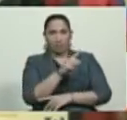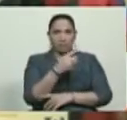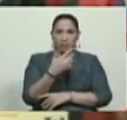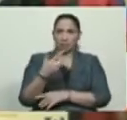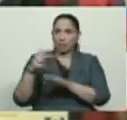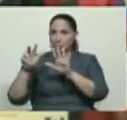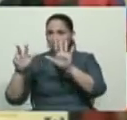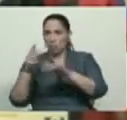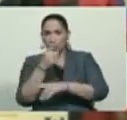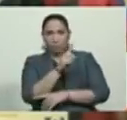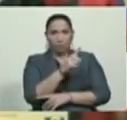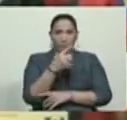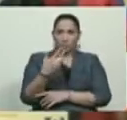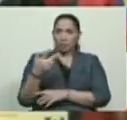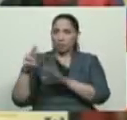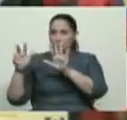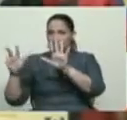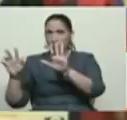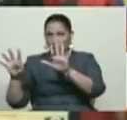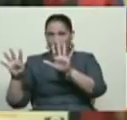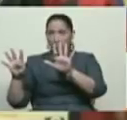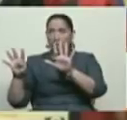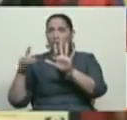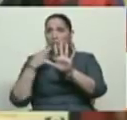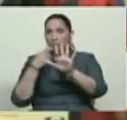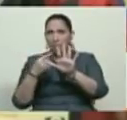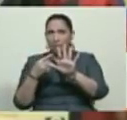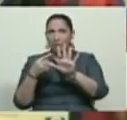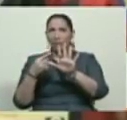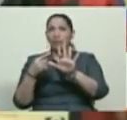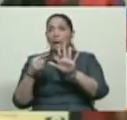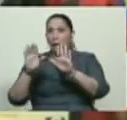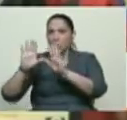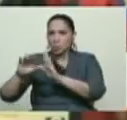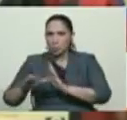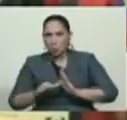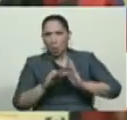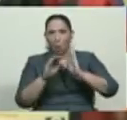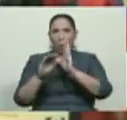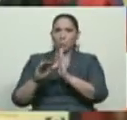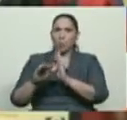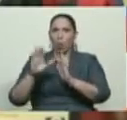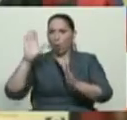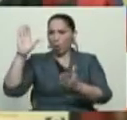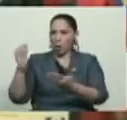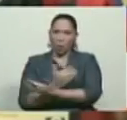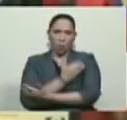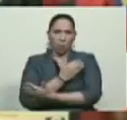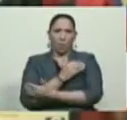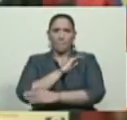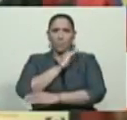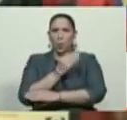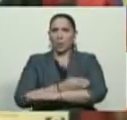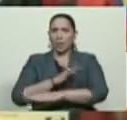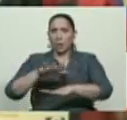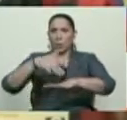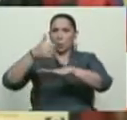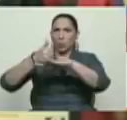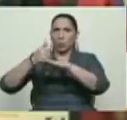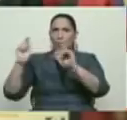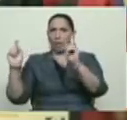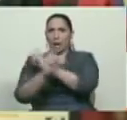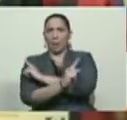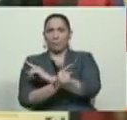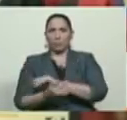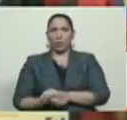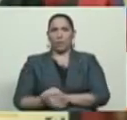139 constitucionales por cuanto incurren en la usurpación de atribuciones del poder ejecutivo modificando la forma de